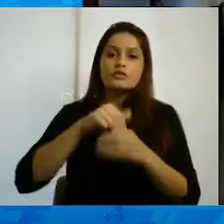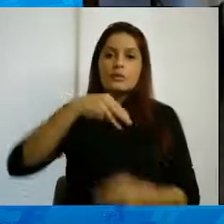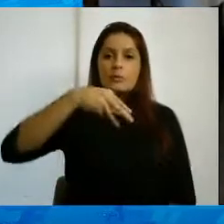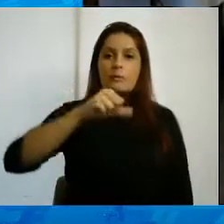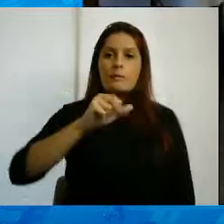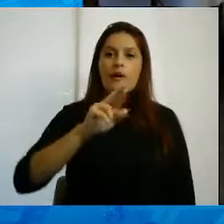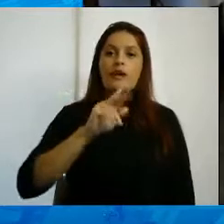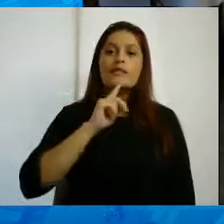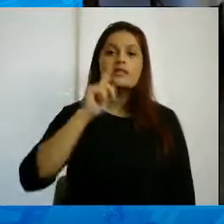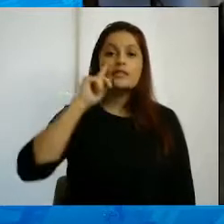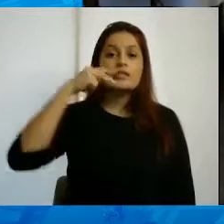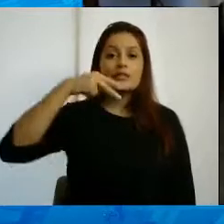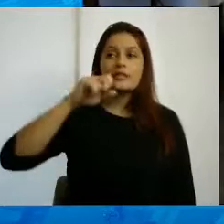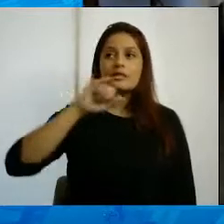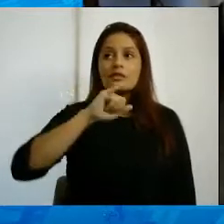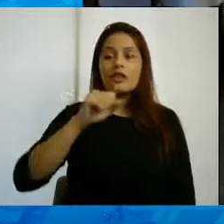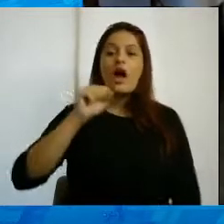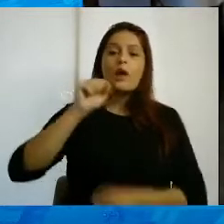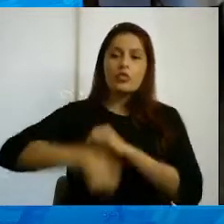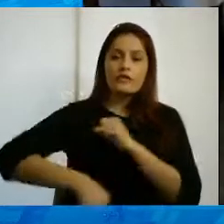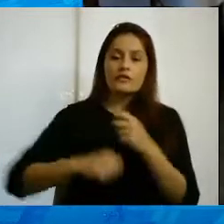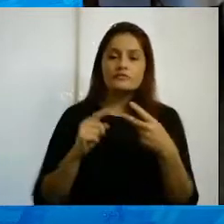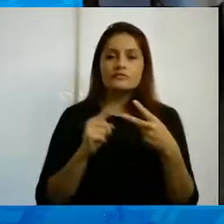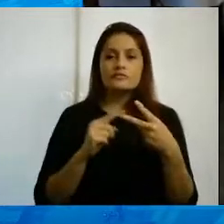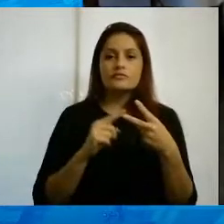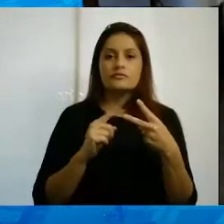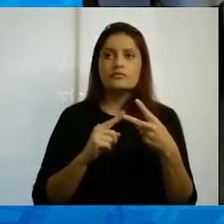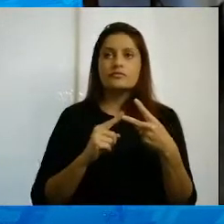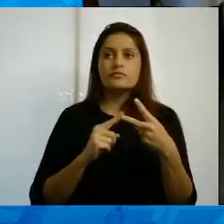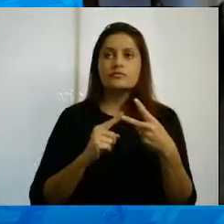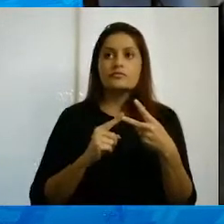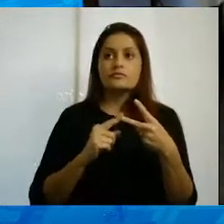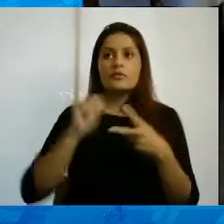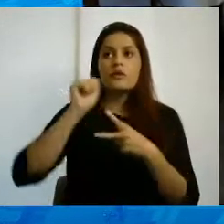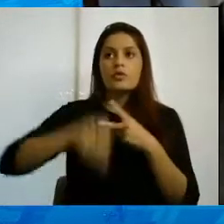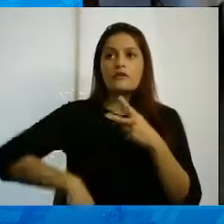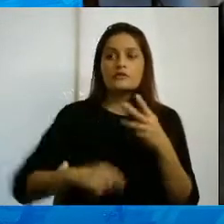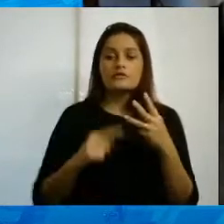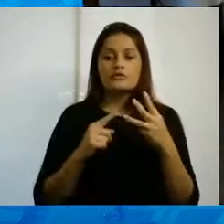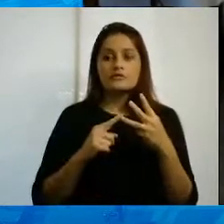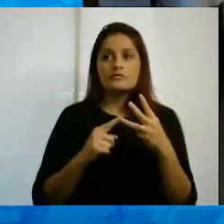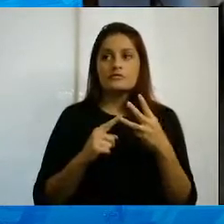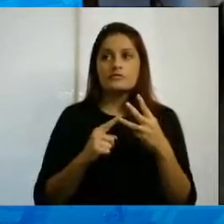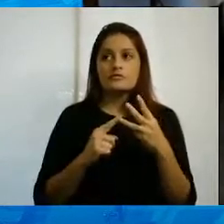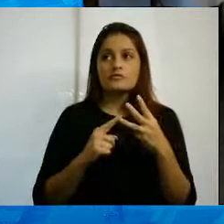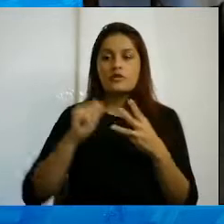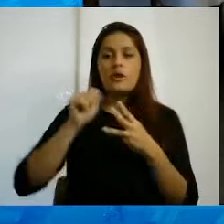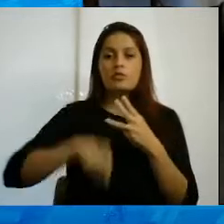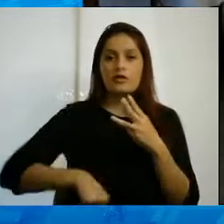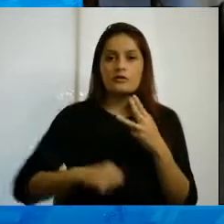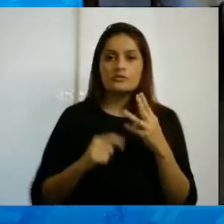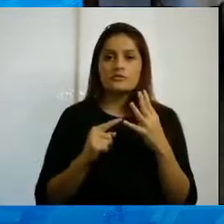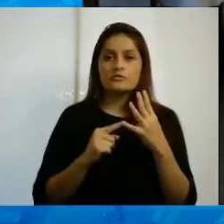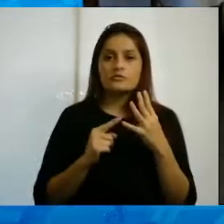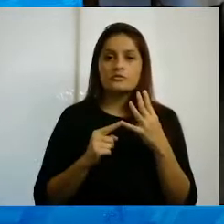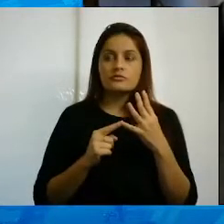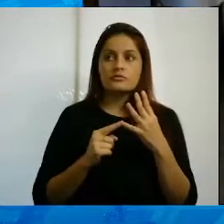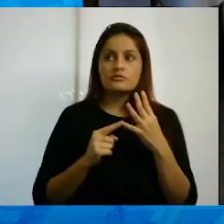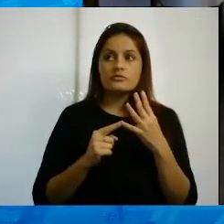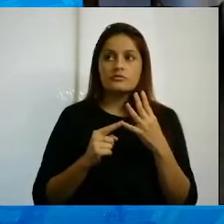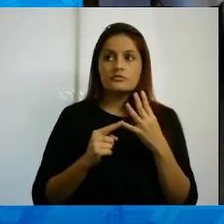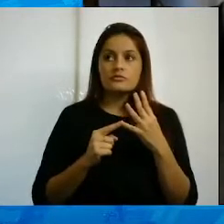Martínez. Apruebo. Domínguez. Apruebo. Alarcón. Apruebo.